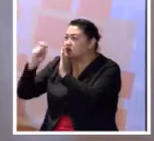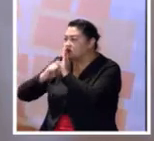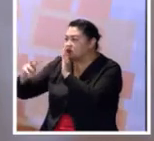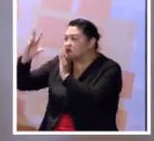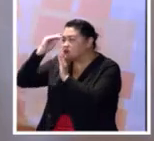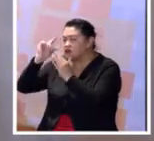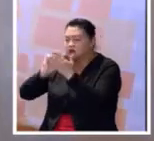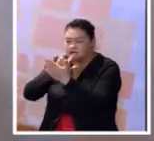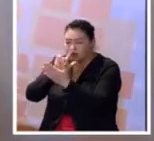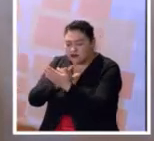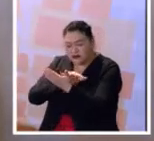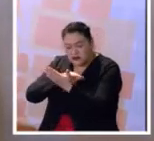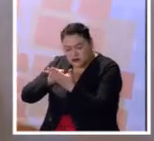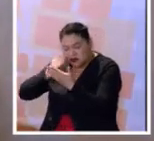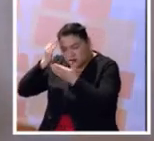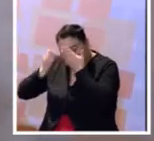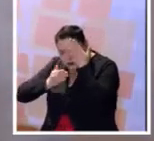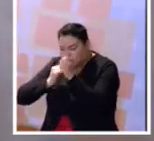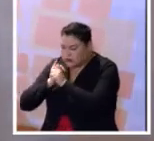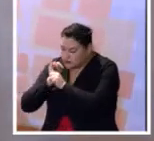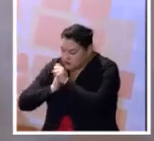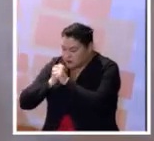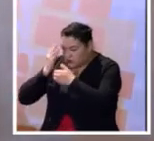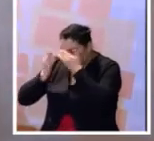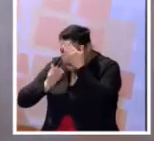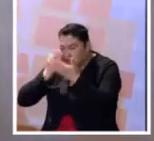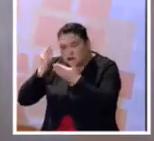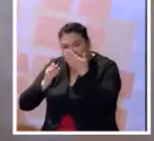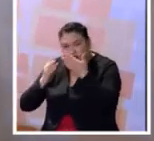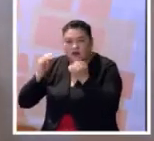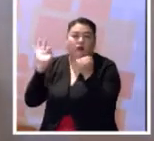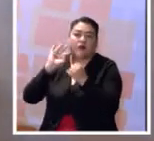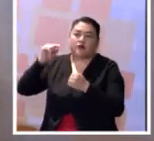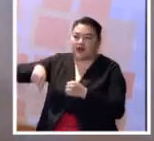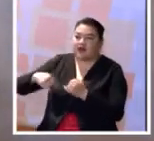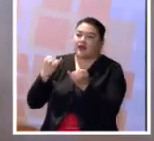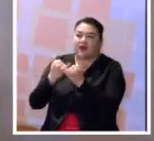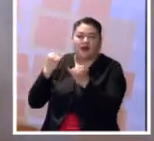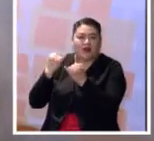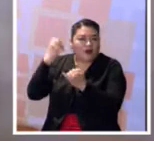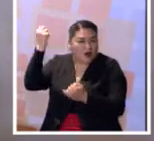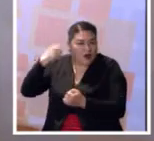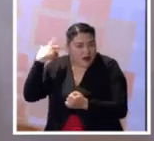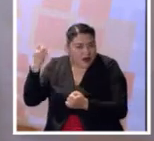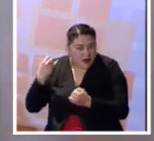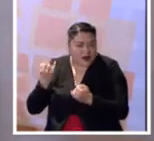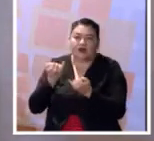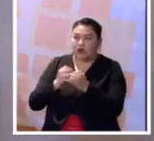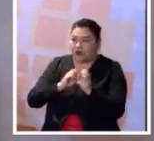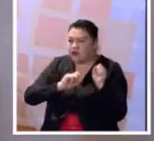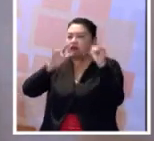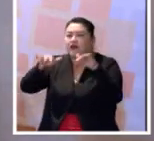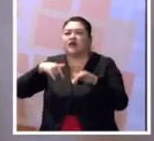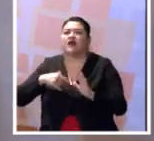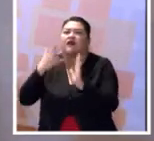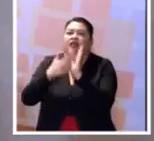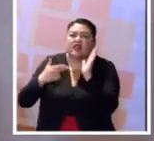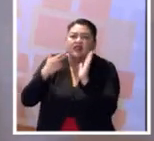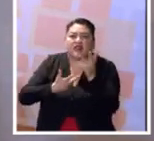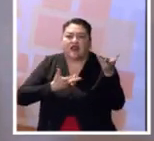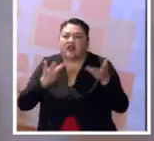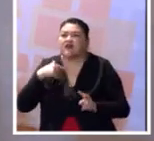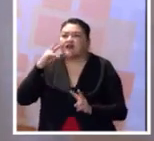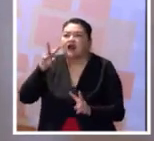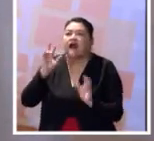las normas, a lo mejor seminarios como este, en donde tengan trabajos prácticos, en donde realmente puedan entender lo que son